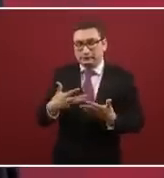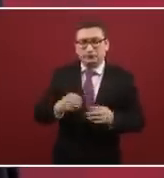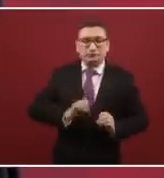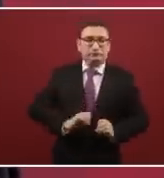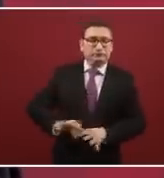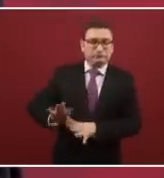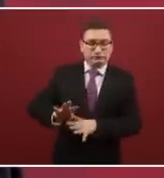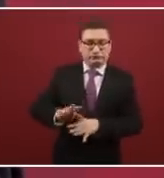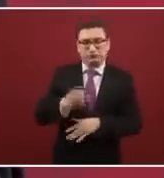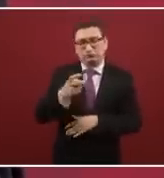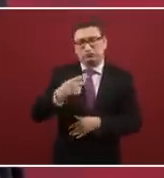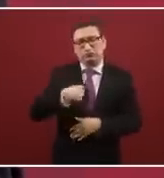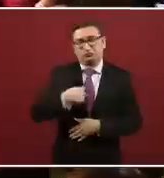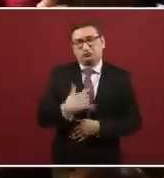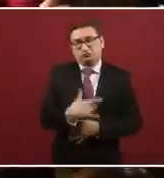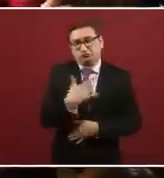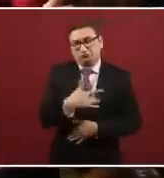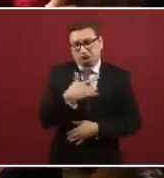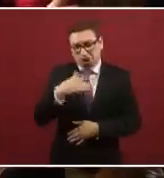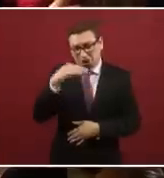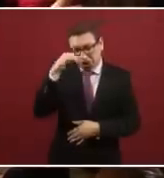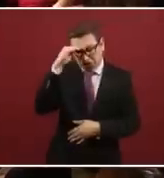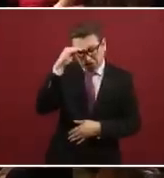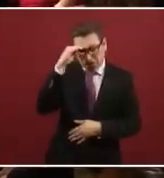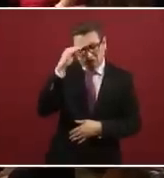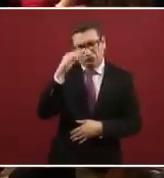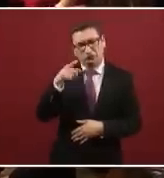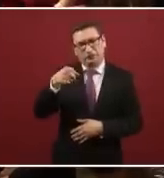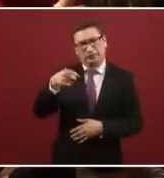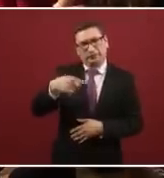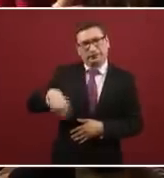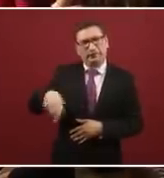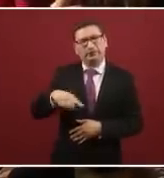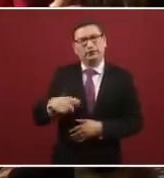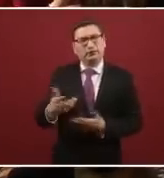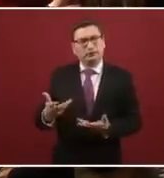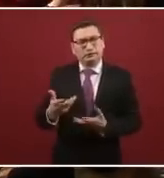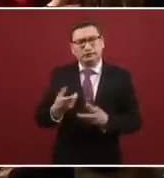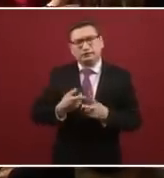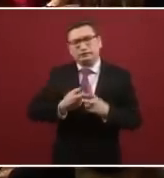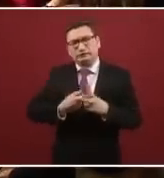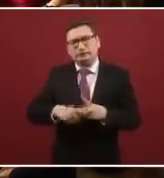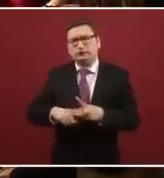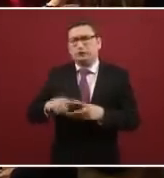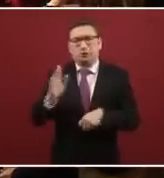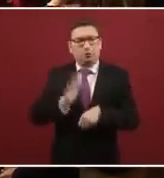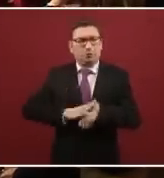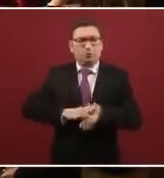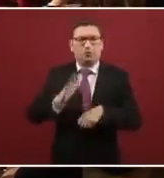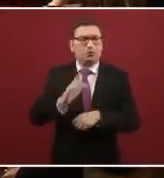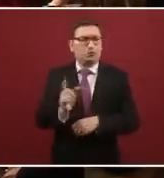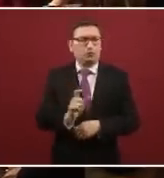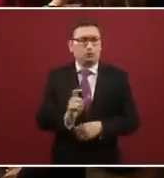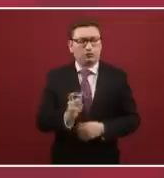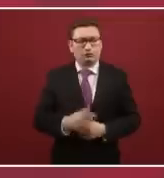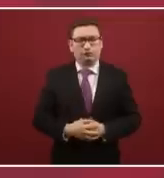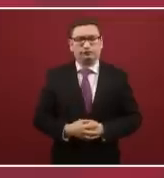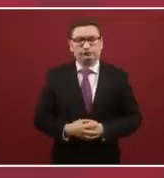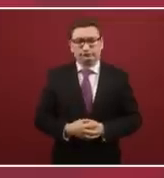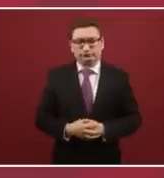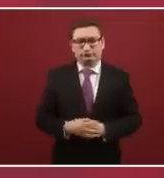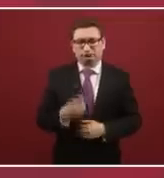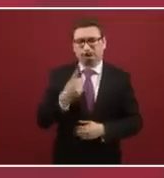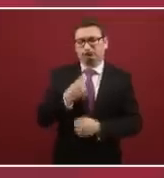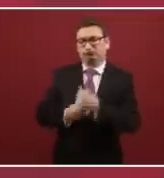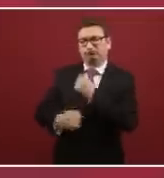calculo que se presentó más a partir del